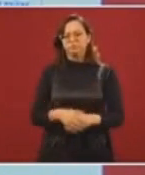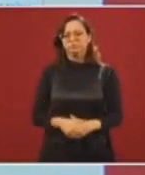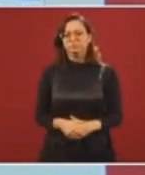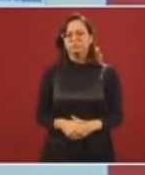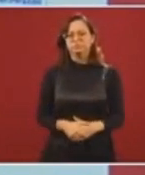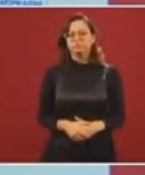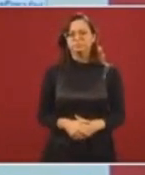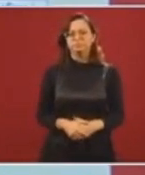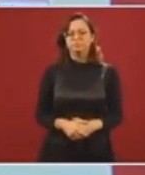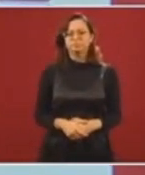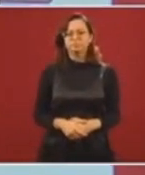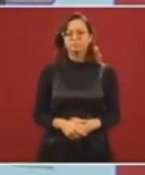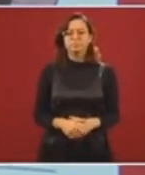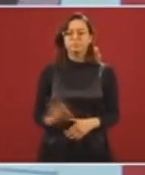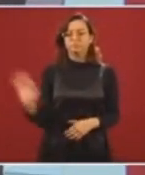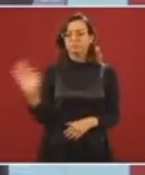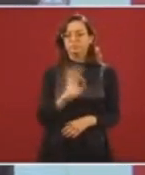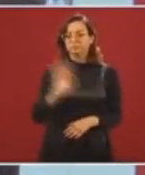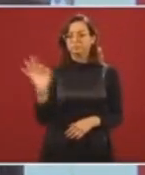de mayor gravedad,